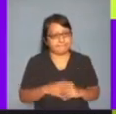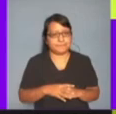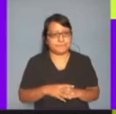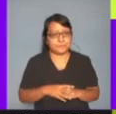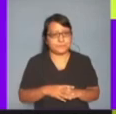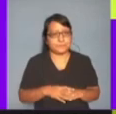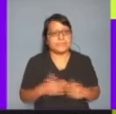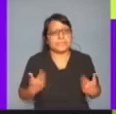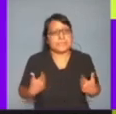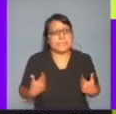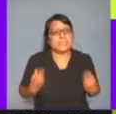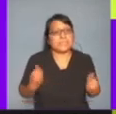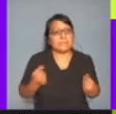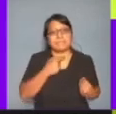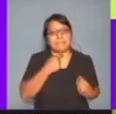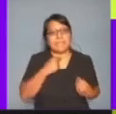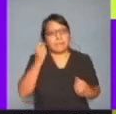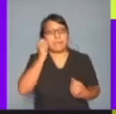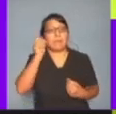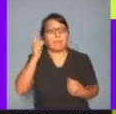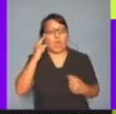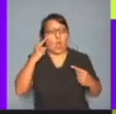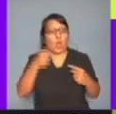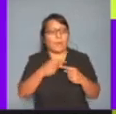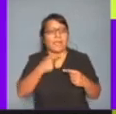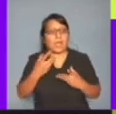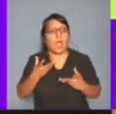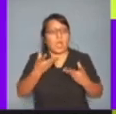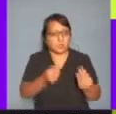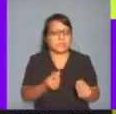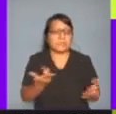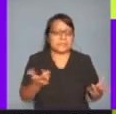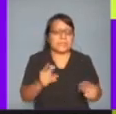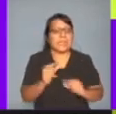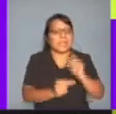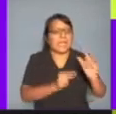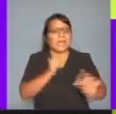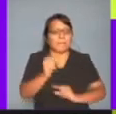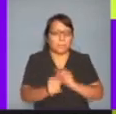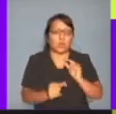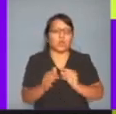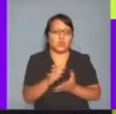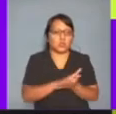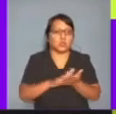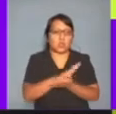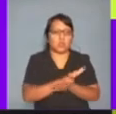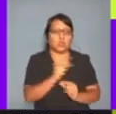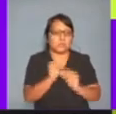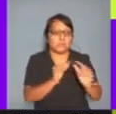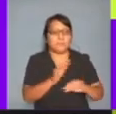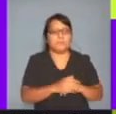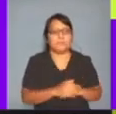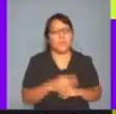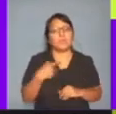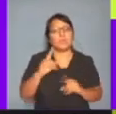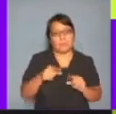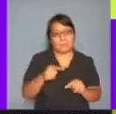esto viene a ayudar y a paliar la situación. Además de esto, estamos trabajando con el